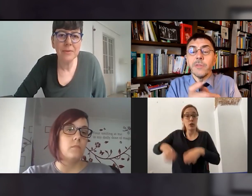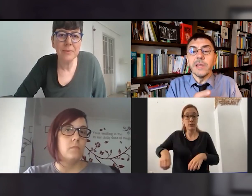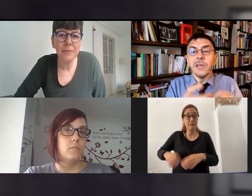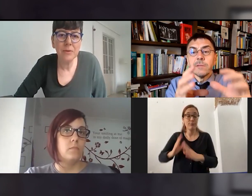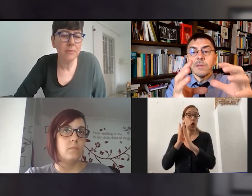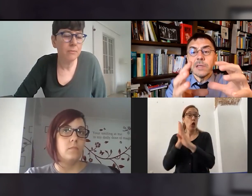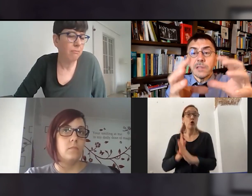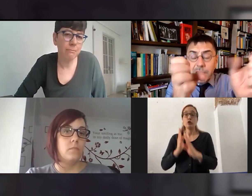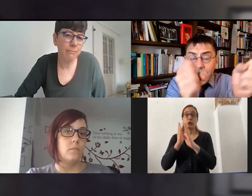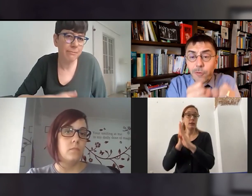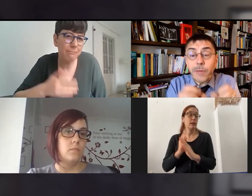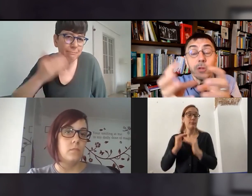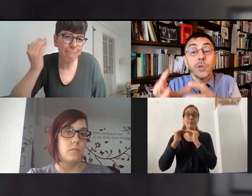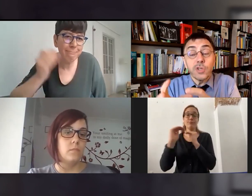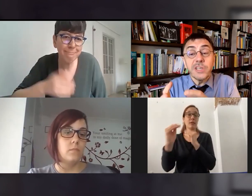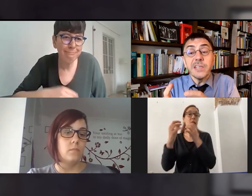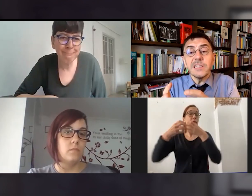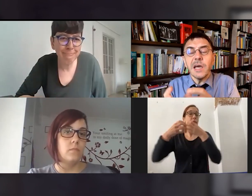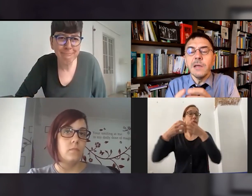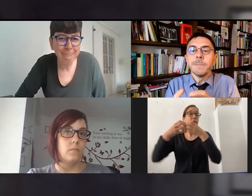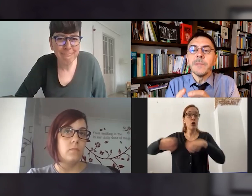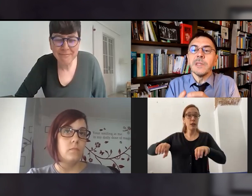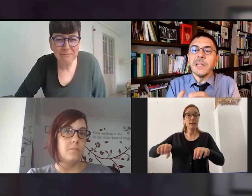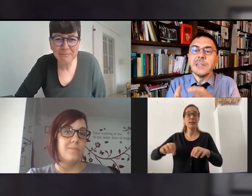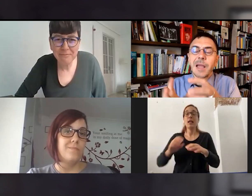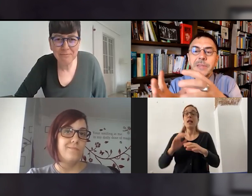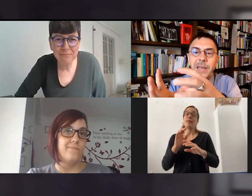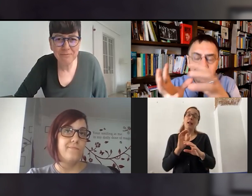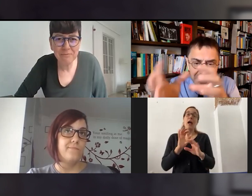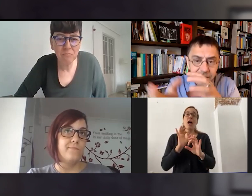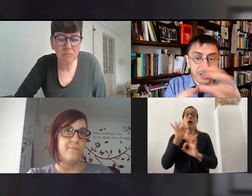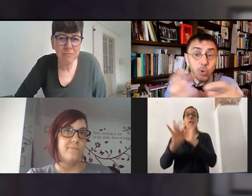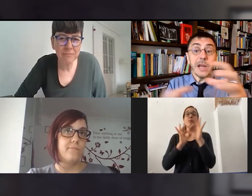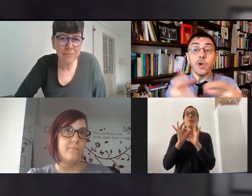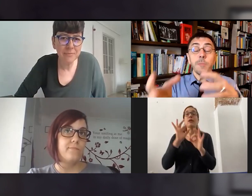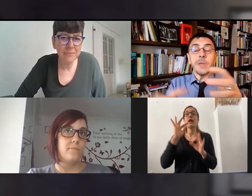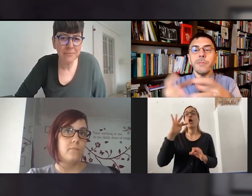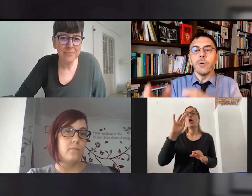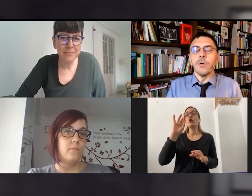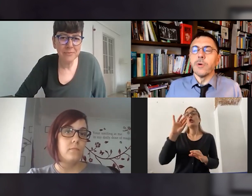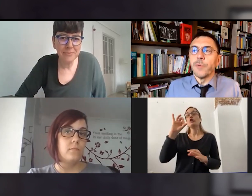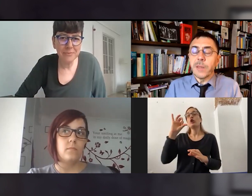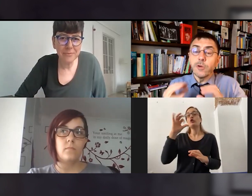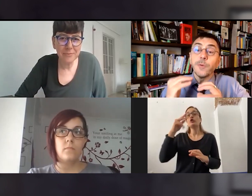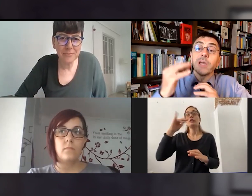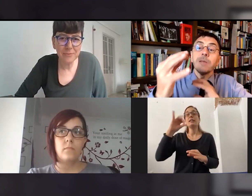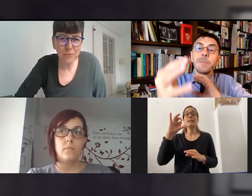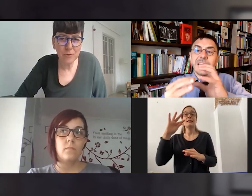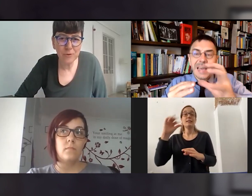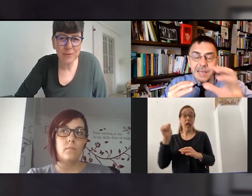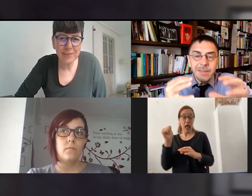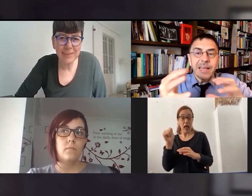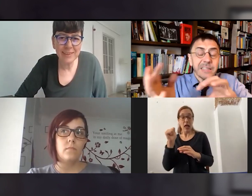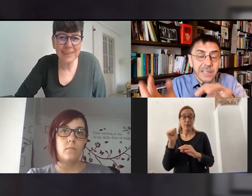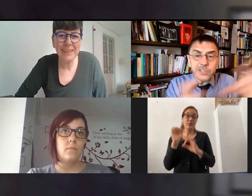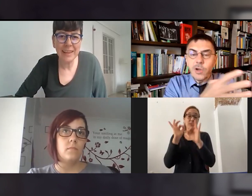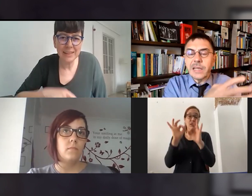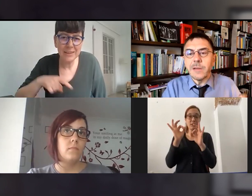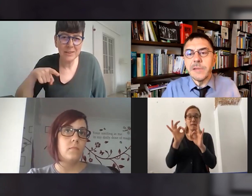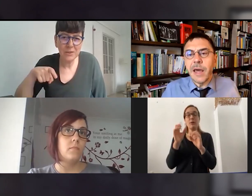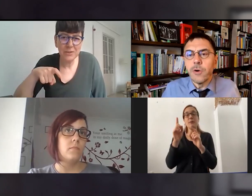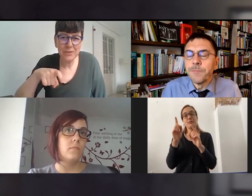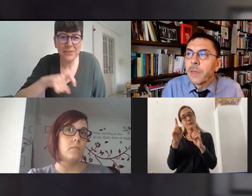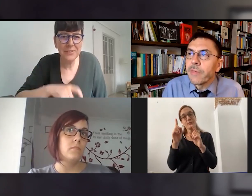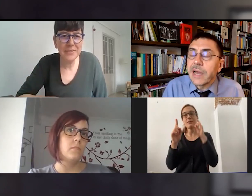permanente, ¿no?, de la formación trotskista, de anticapitalistas, que estuvo en el comienzo con Podemos, pero que siempre tenía esa tensión